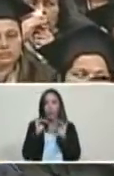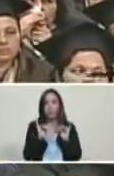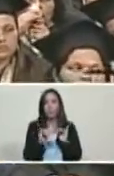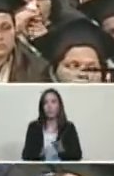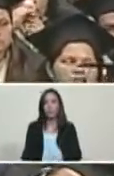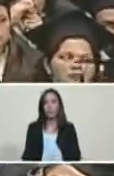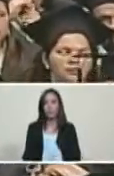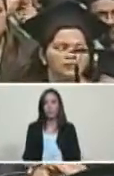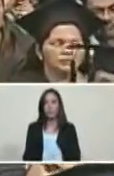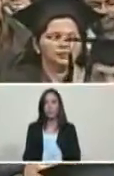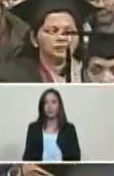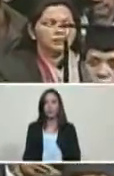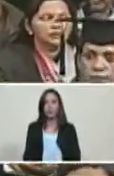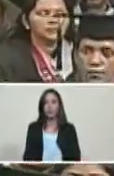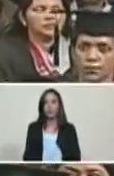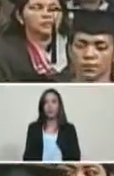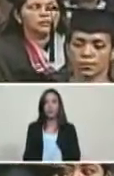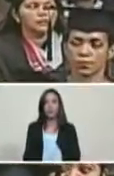la pertinencia, que es fundamental.